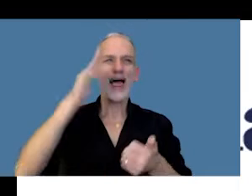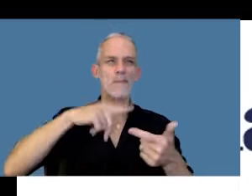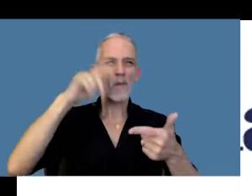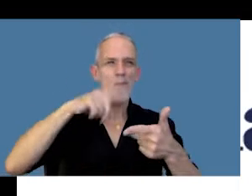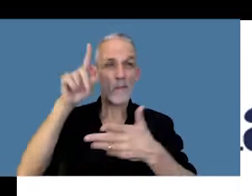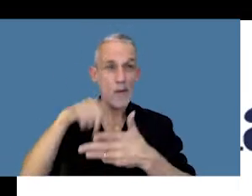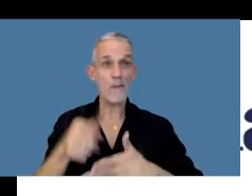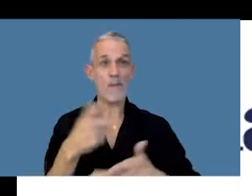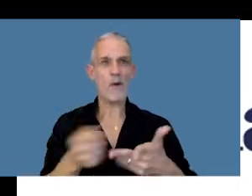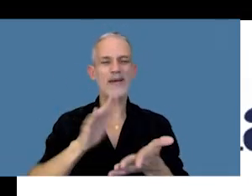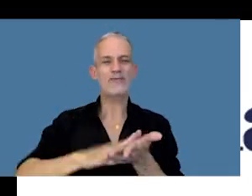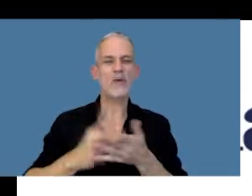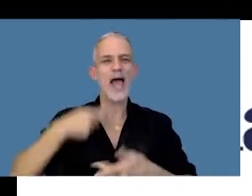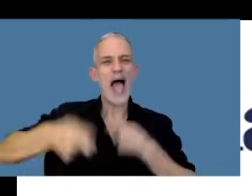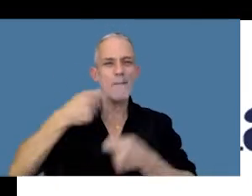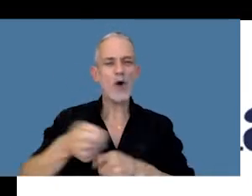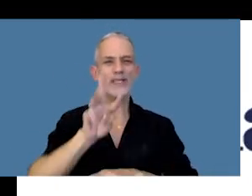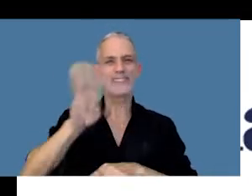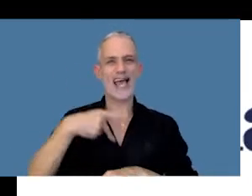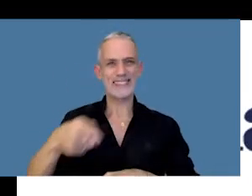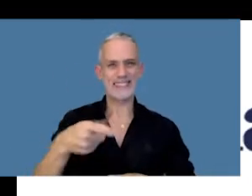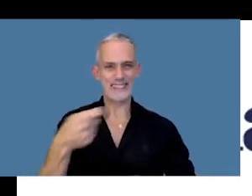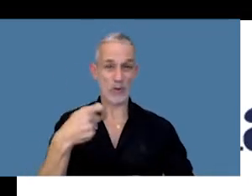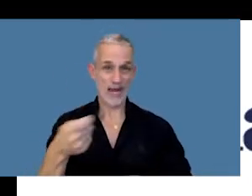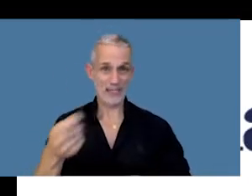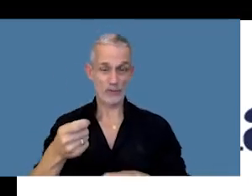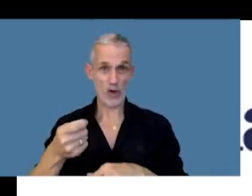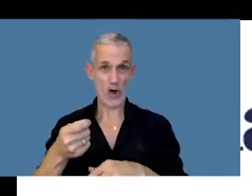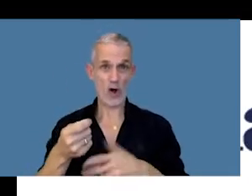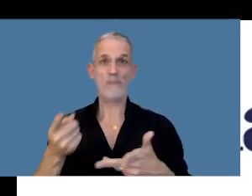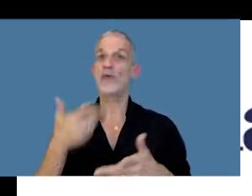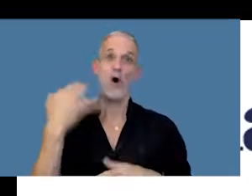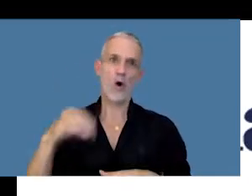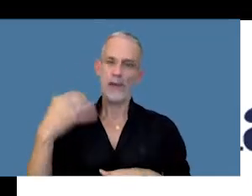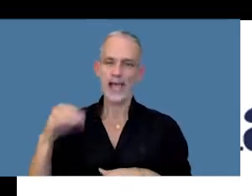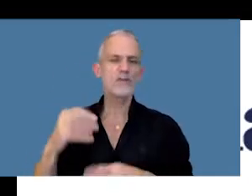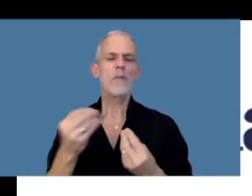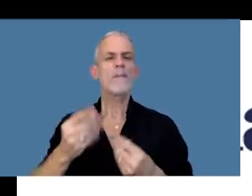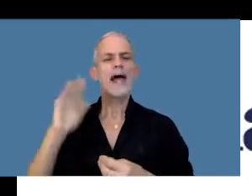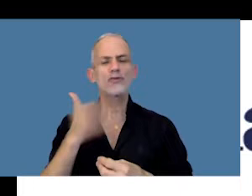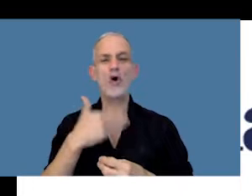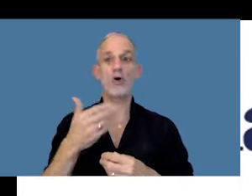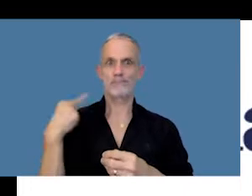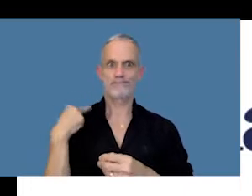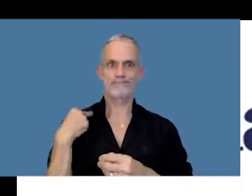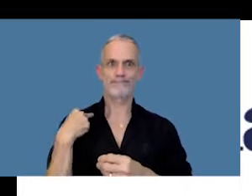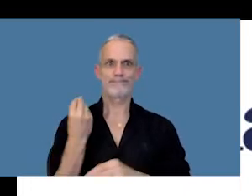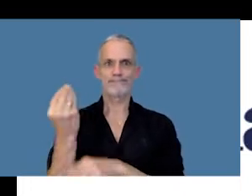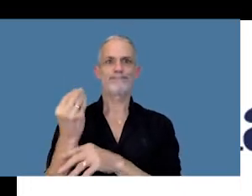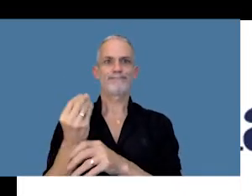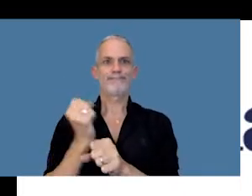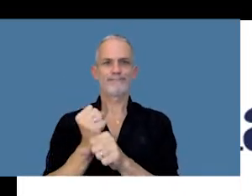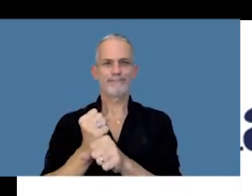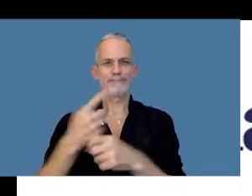y contribuciones de seguridad social, el cual es obligatorio para todo empleador del sistema o